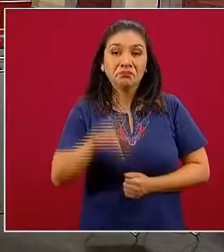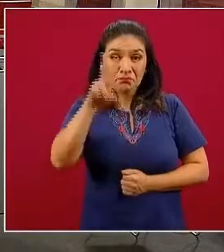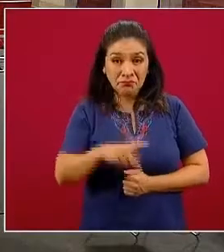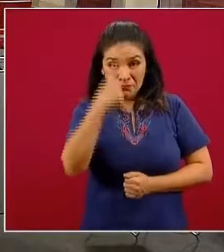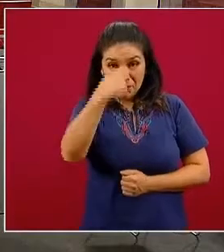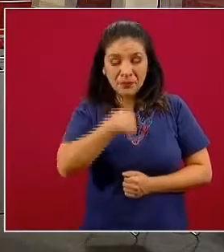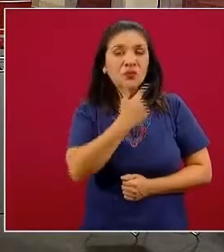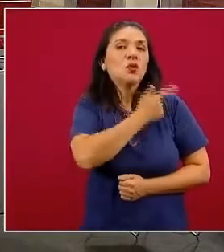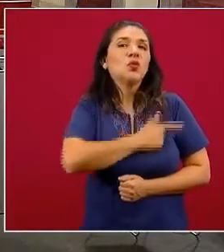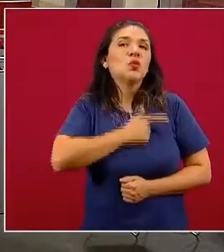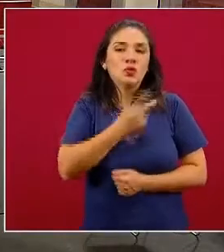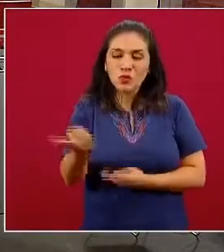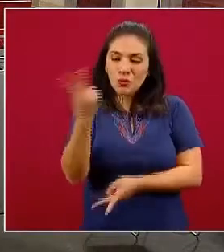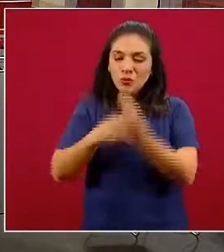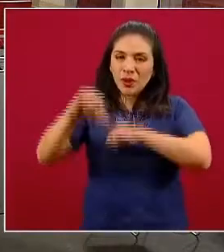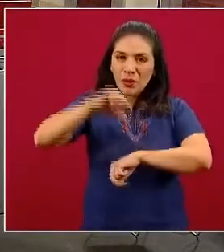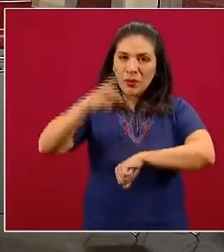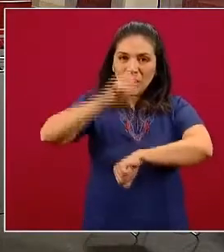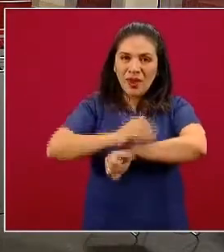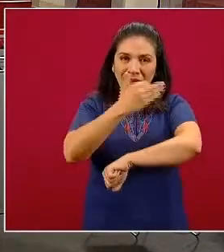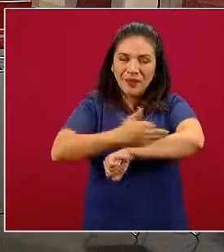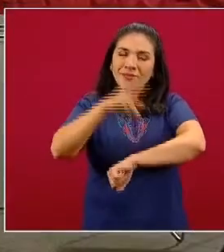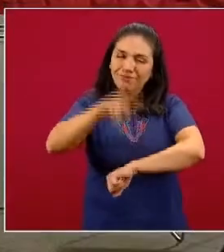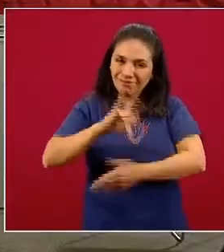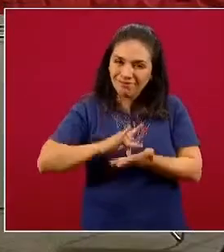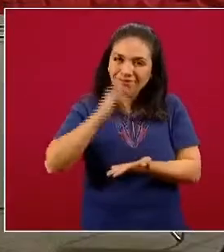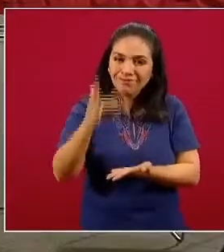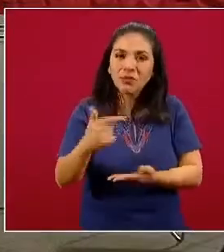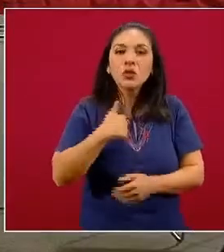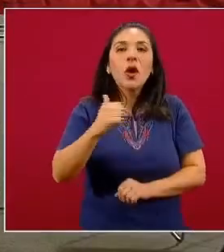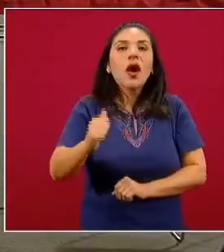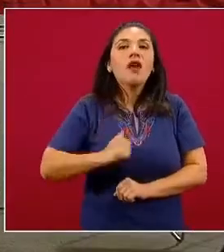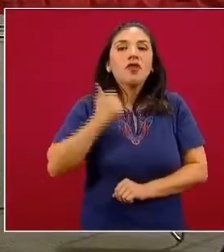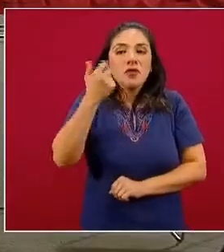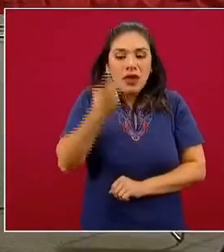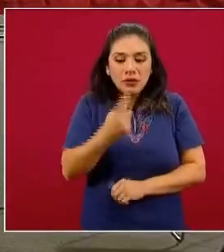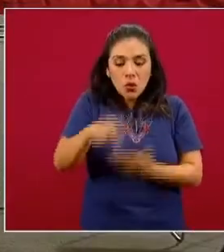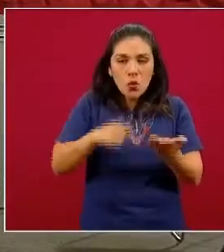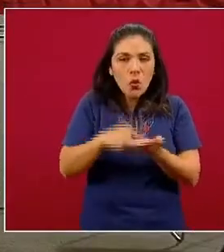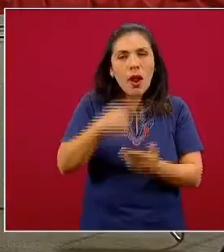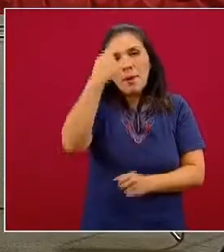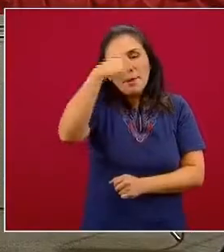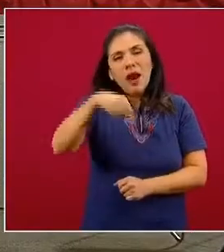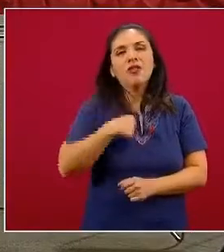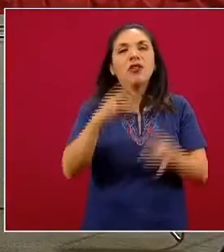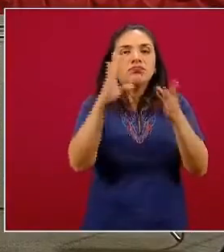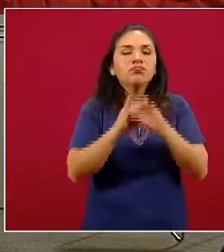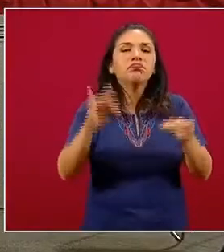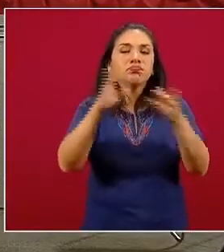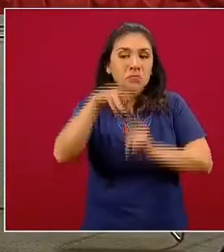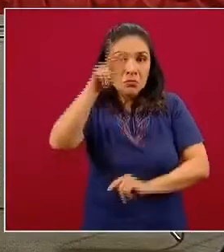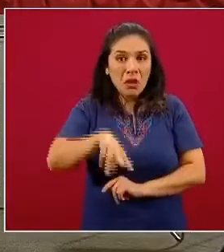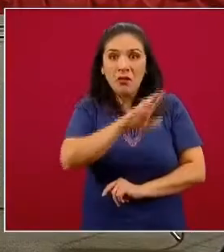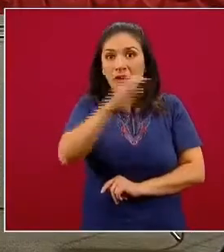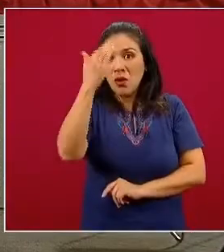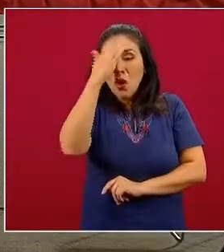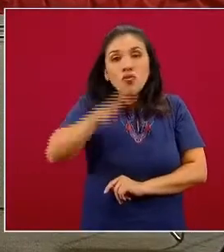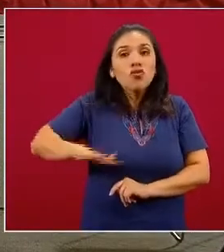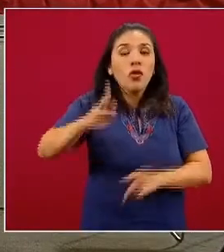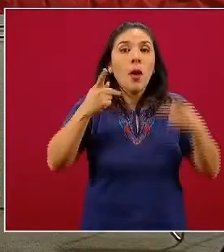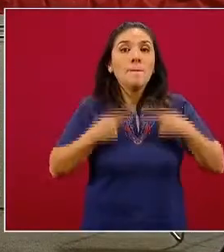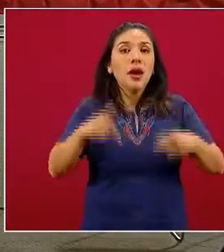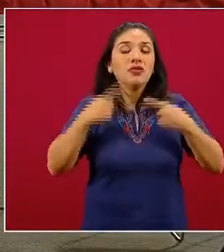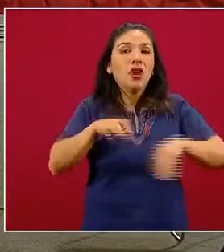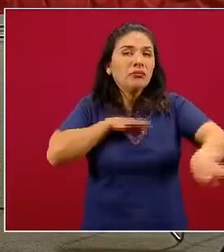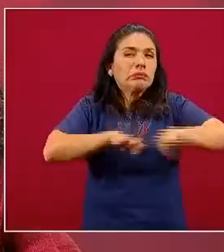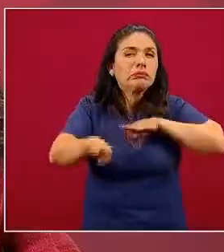gusto estar con ustedes esta tarde, gracias. Aprovechamos este espacio siempre para reconocer a todo el personal de salud